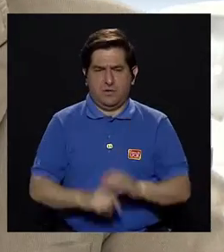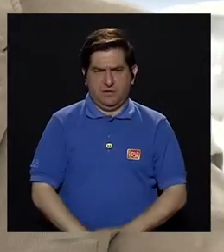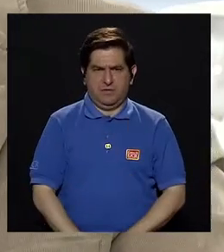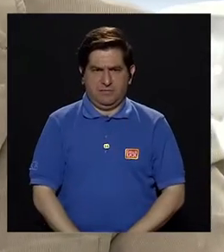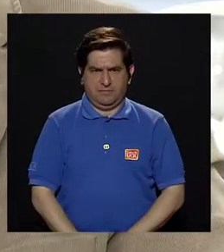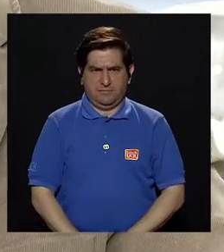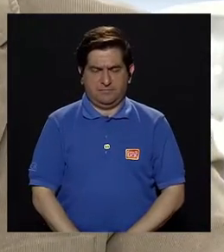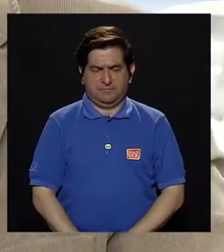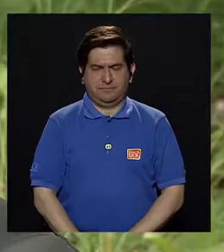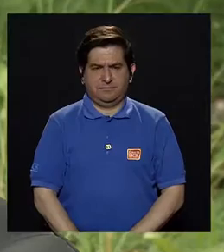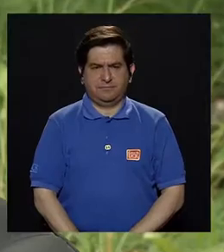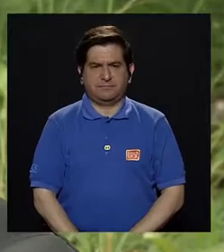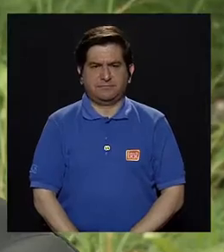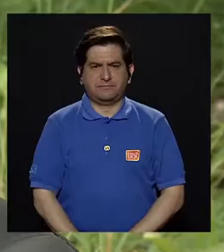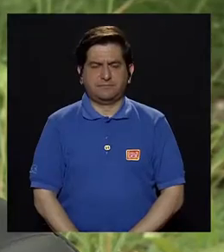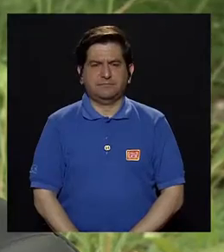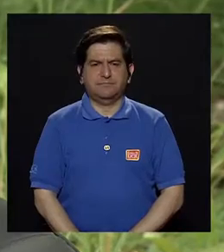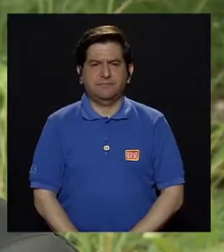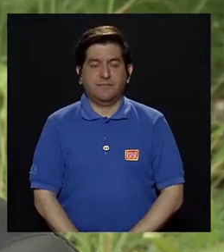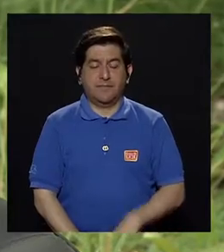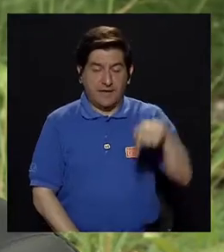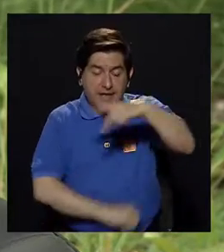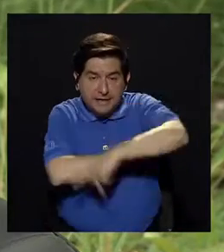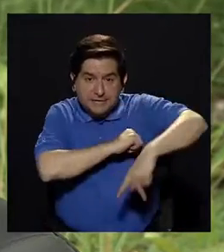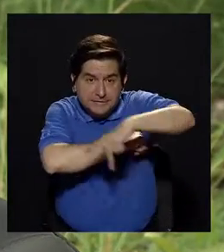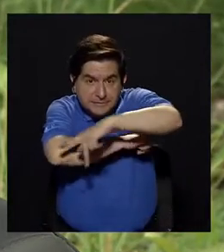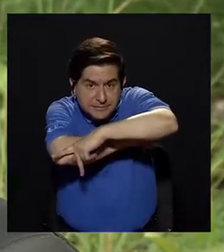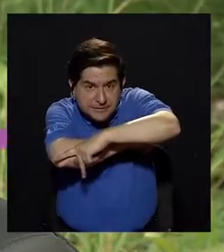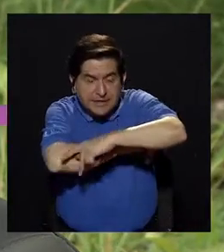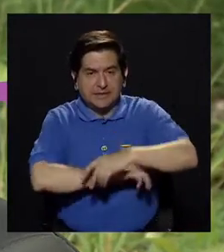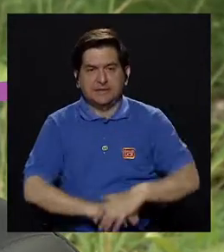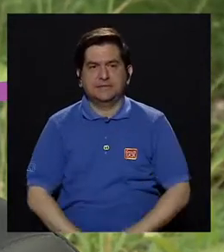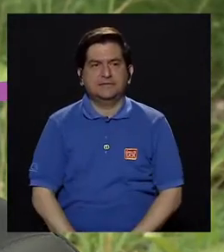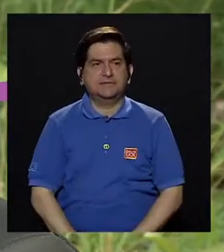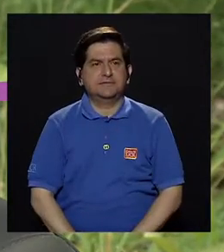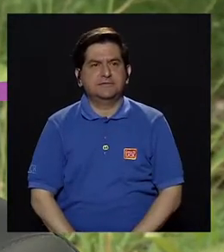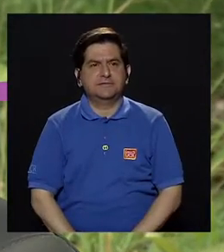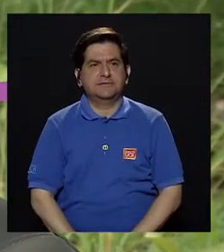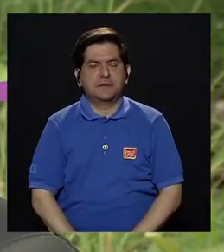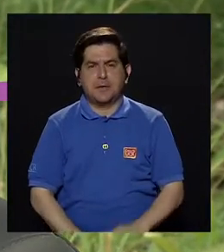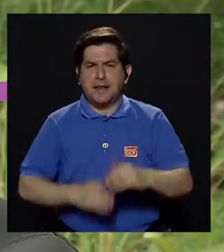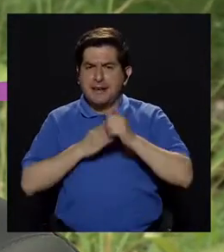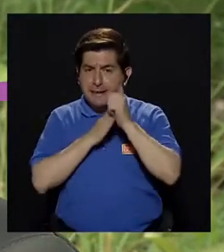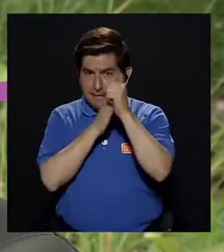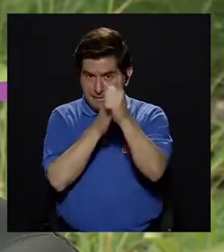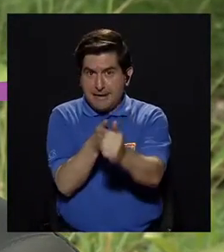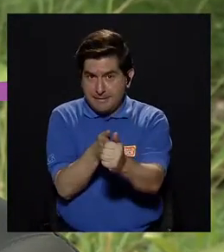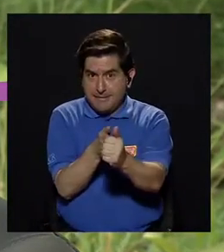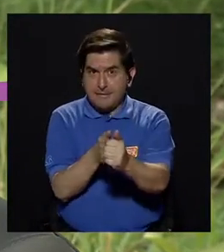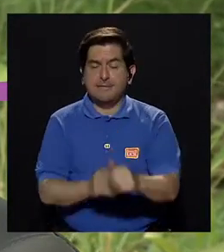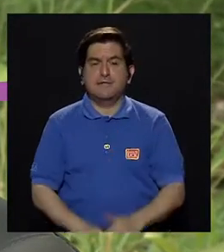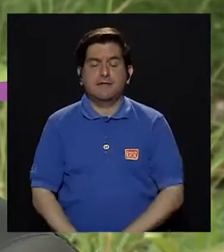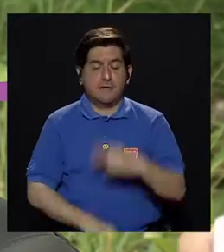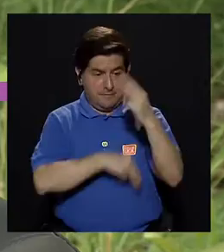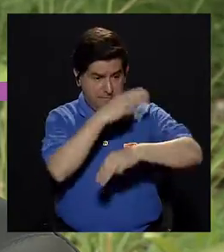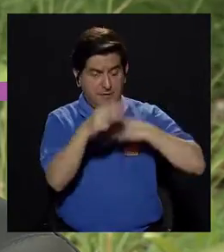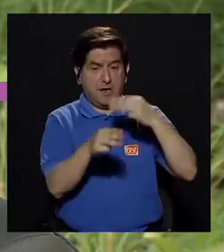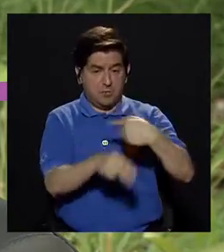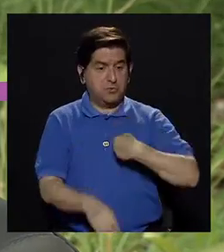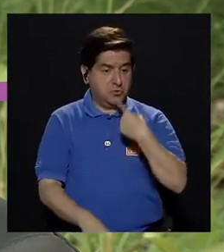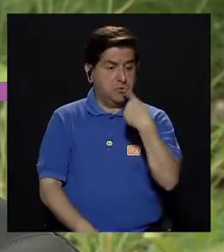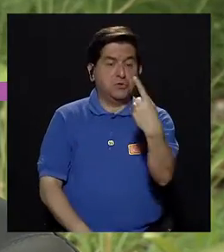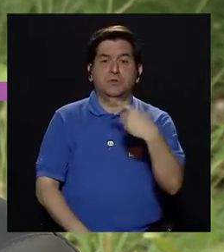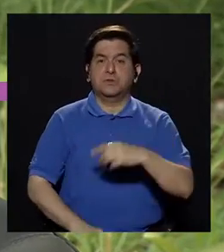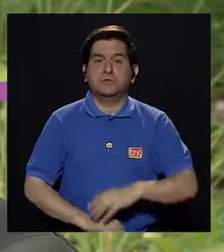estos tipos de cáncer, perdón. Bueno, este país ha sido uno de los pioneros, ¿verdad?, en el mundo, diría